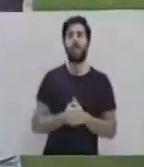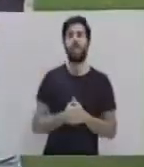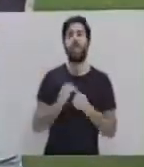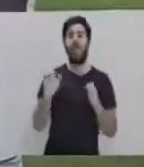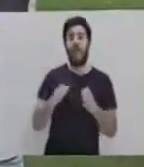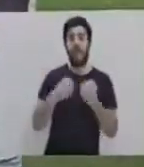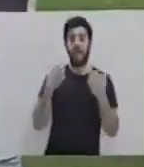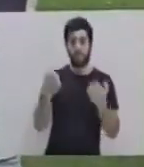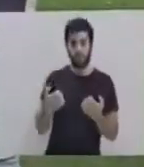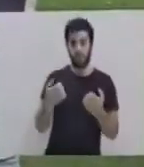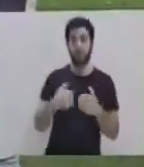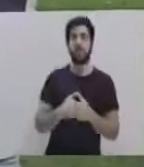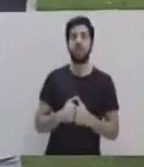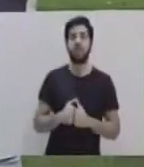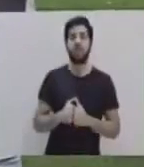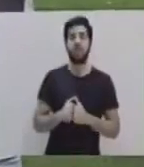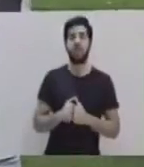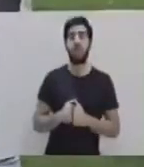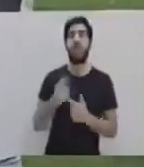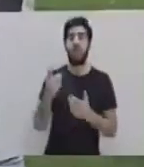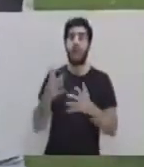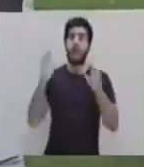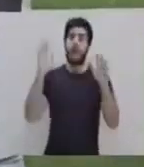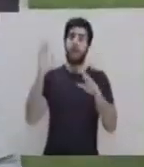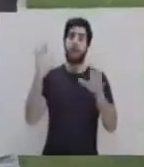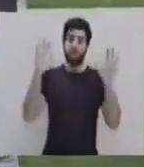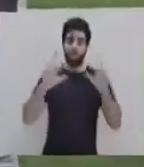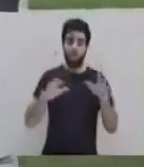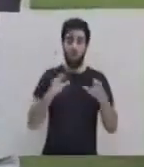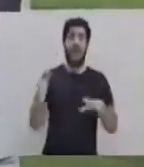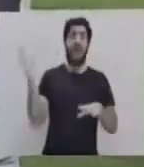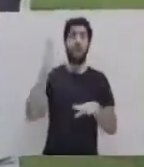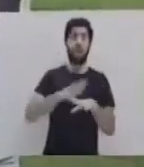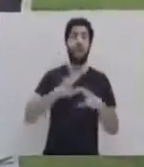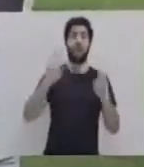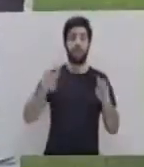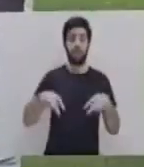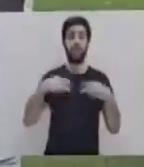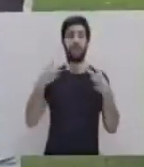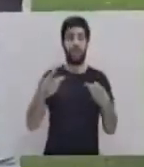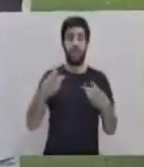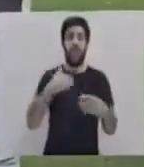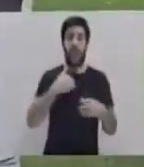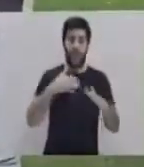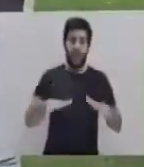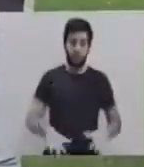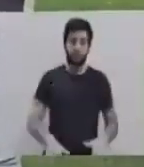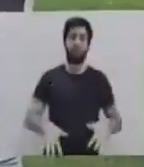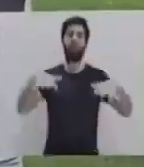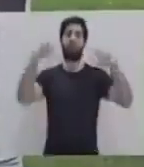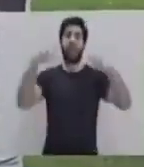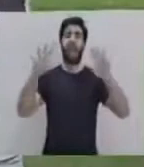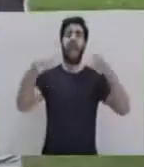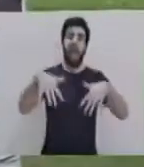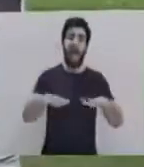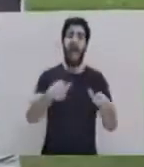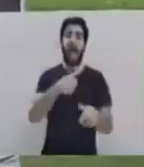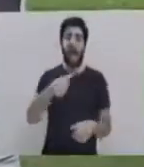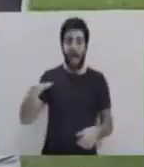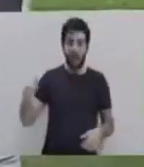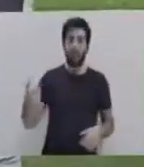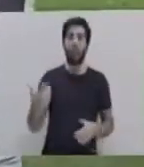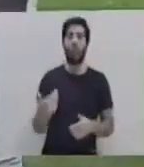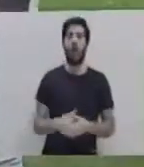agua. Entonces, llega más lluvia de lo normal. Llega más lluvia de lo normal y entonces se producen inundaciones. Hay